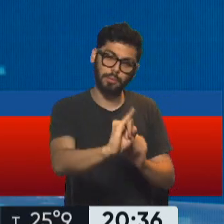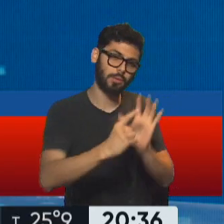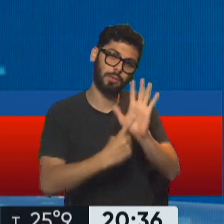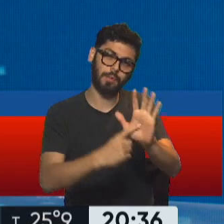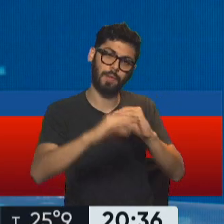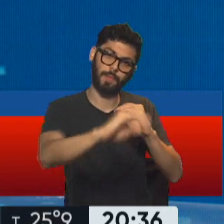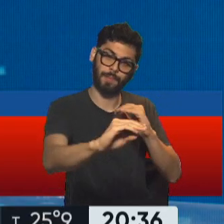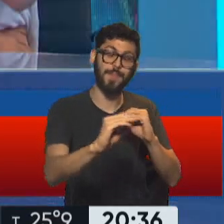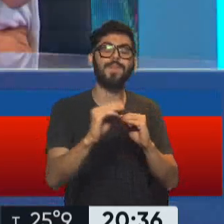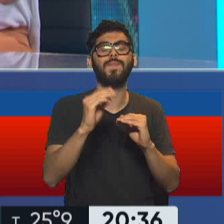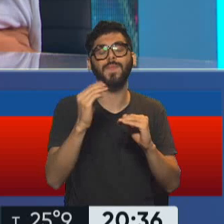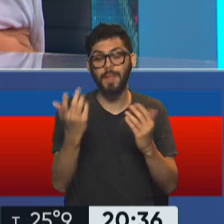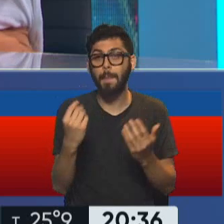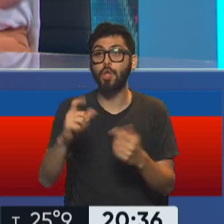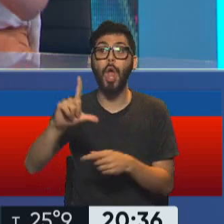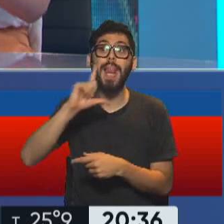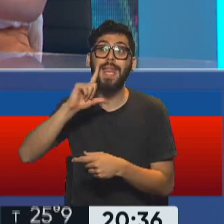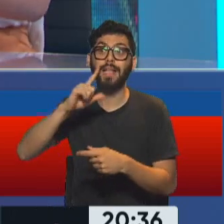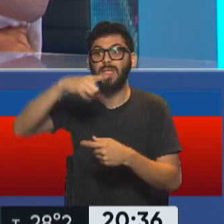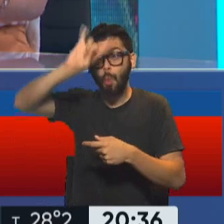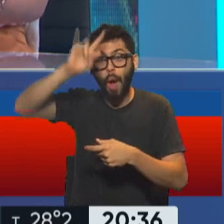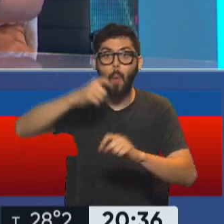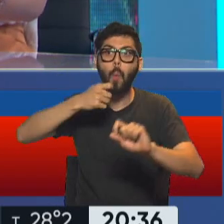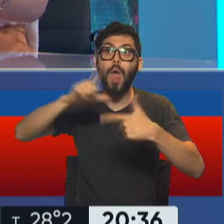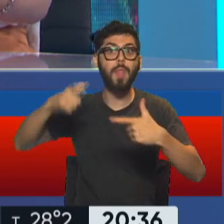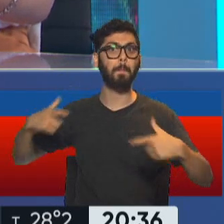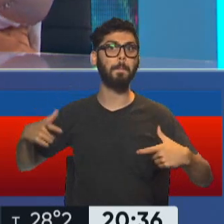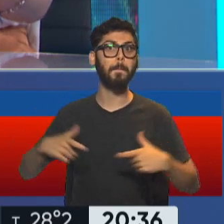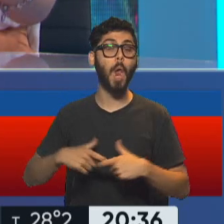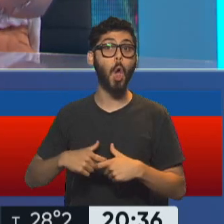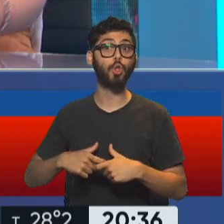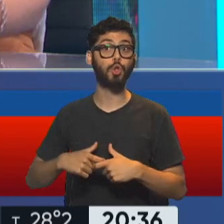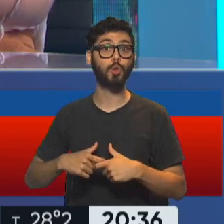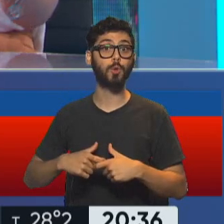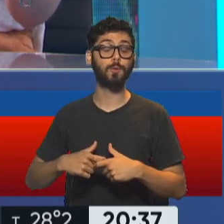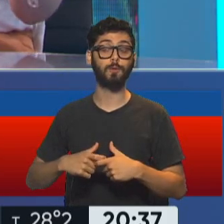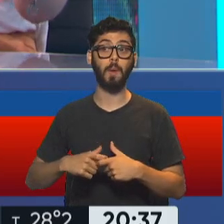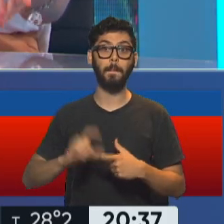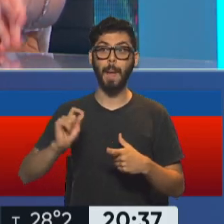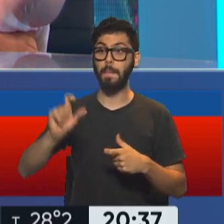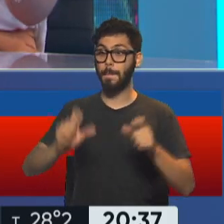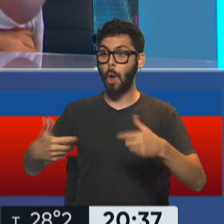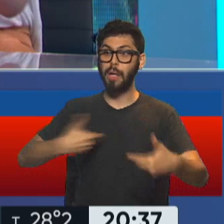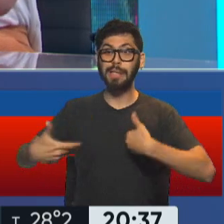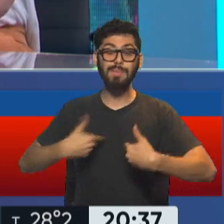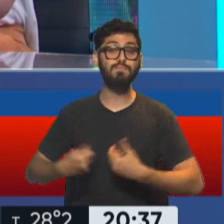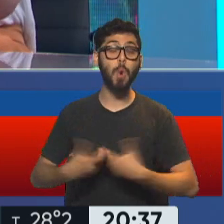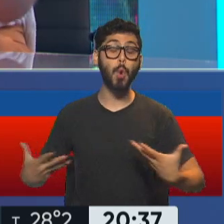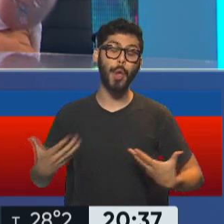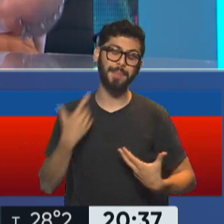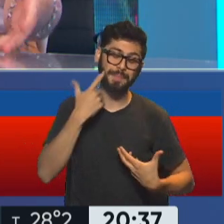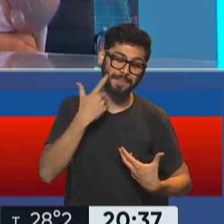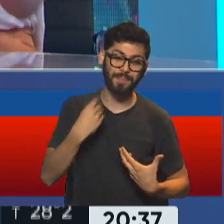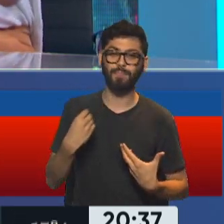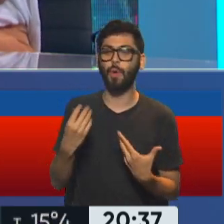mercado Liniers? Bueno, menos oferta y al mismo tiempo un mayor incremento de la demanda por cuestiones estacionales, por el fin de año, por